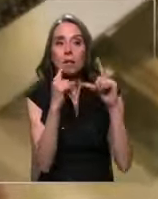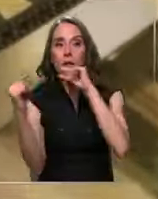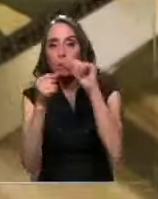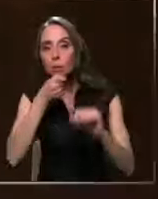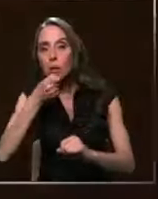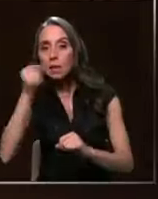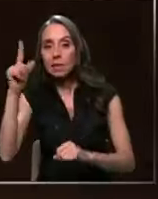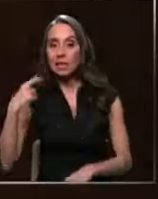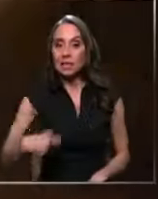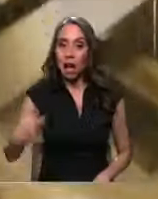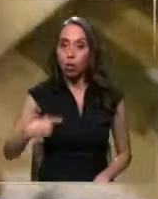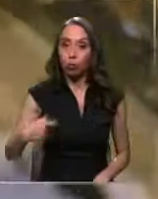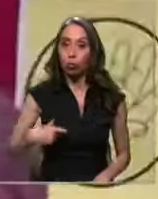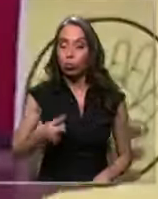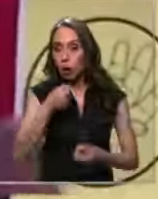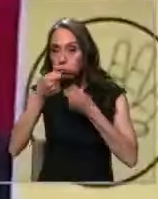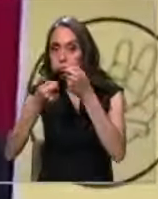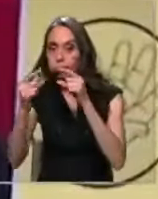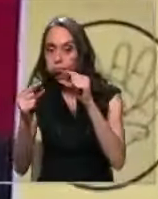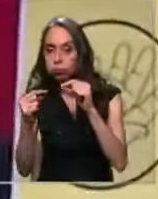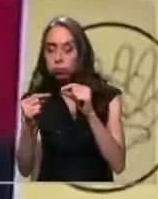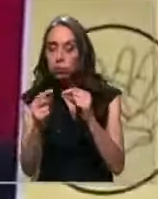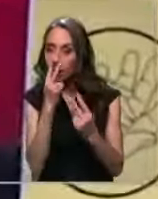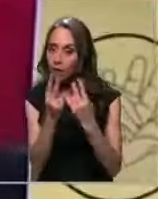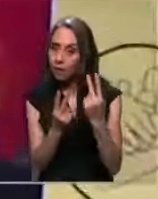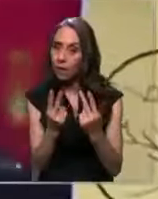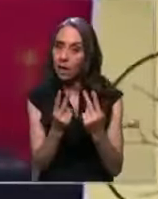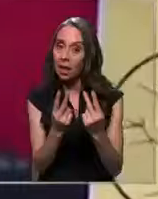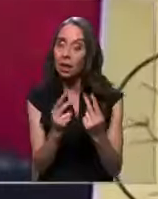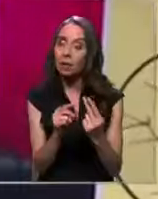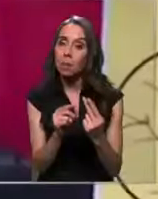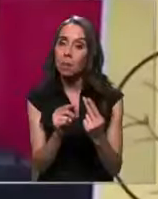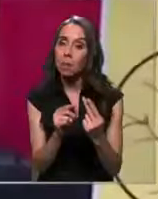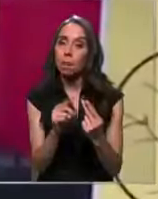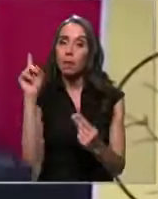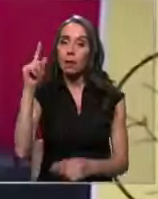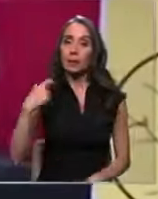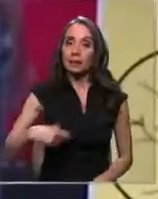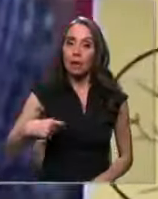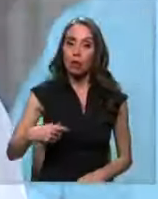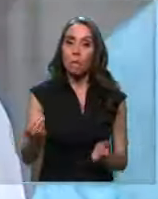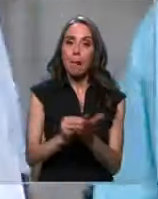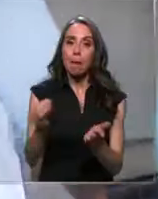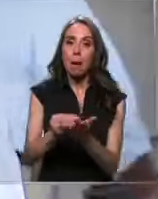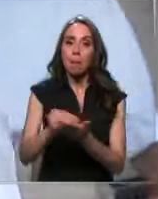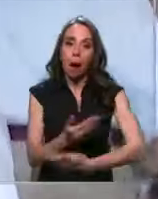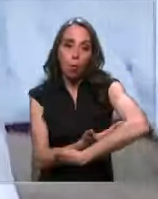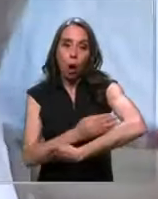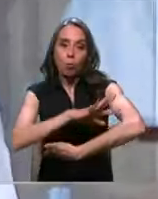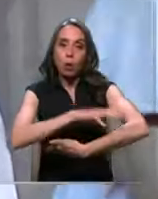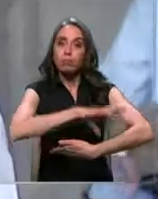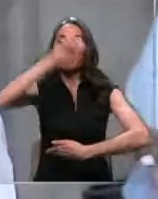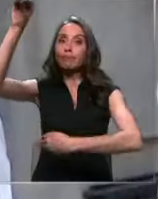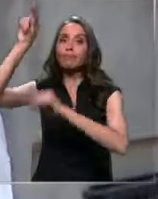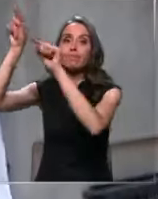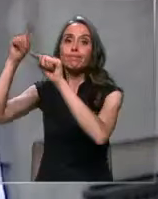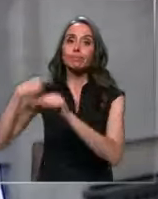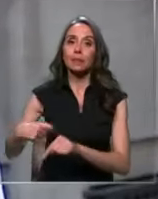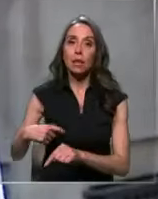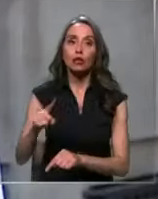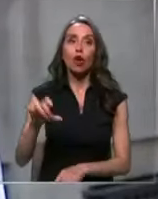Unidos, hemos visto que los casos en Estados Unidos se multiplican y al parecer no